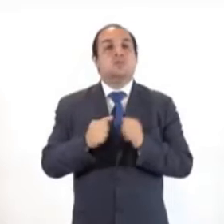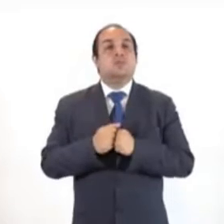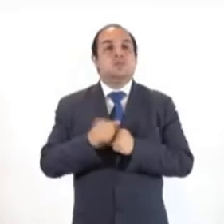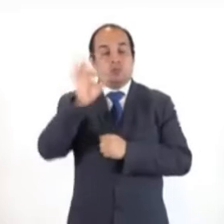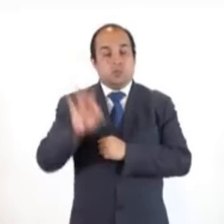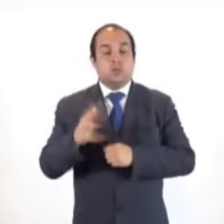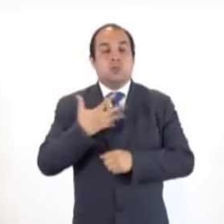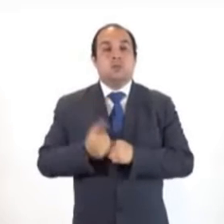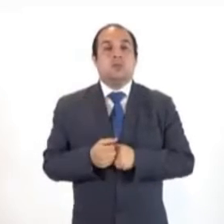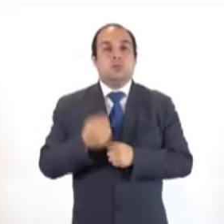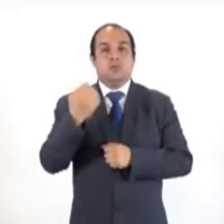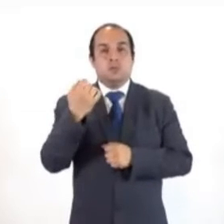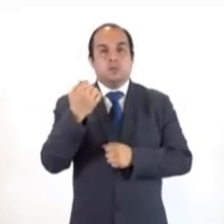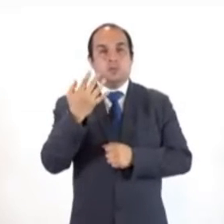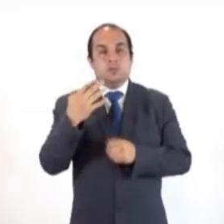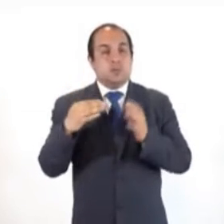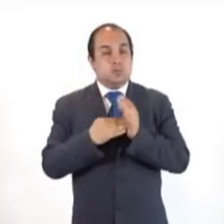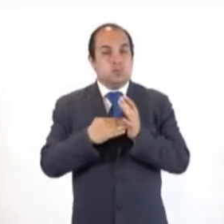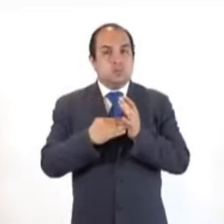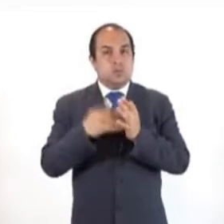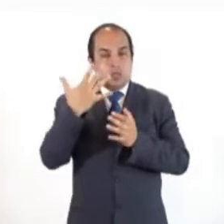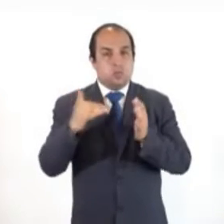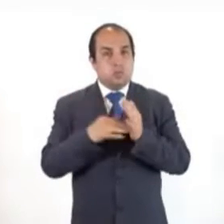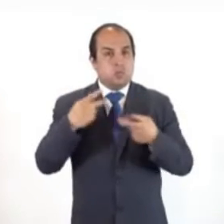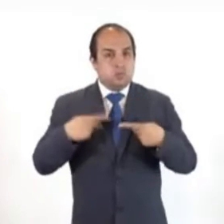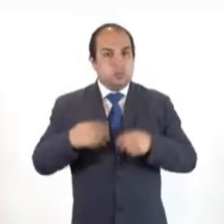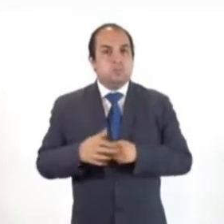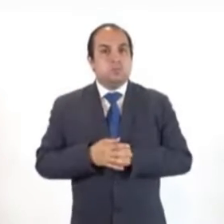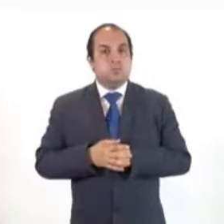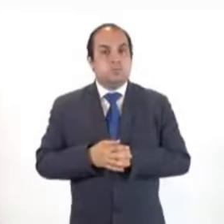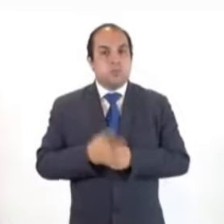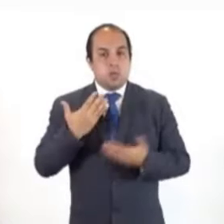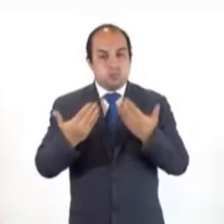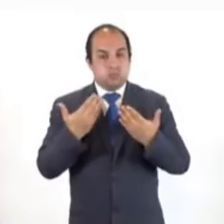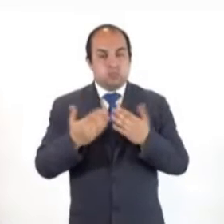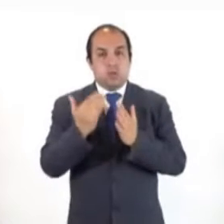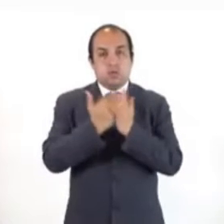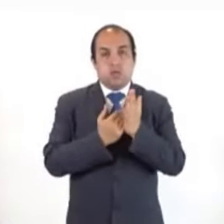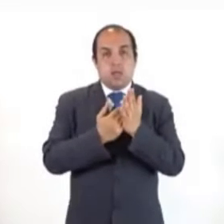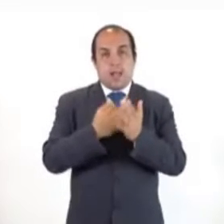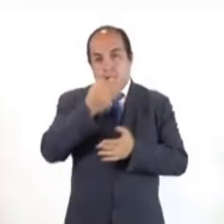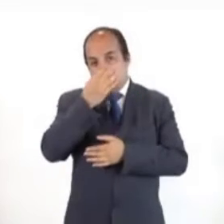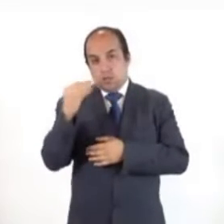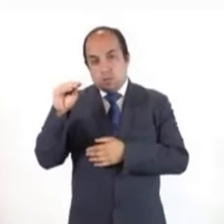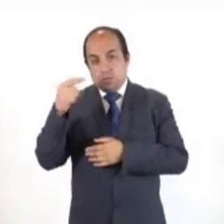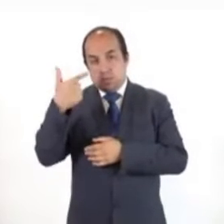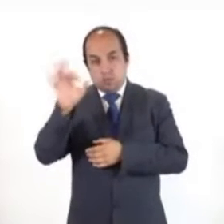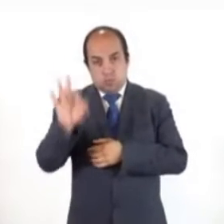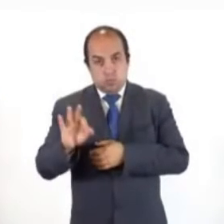personas positivas identificadas en los últimos 15 días, que contrasta y es una reducción prácticamente del 97%